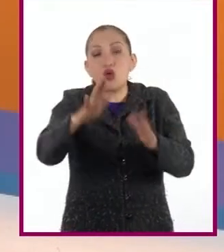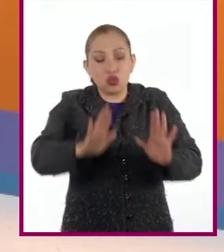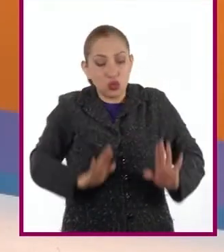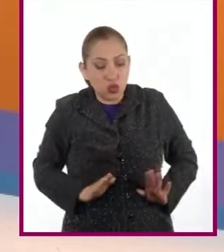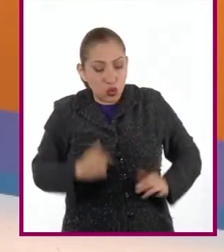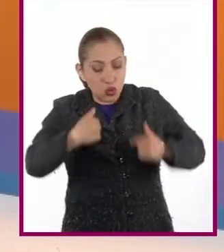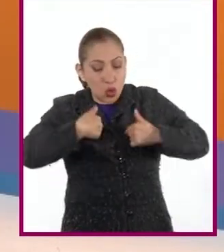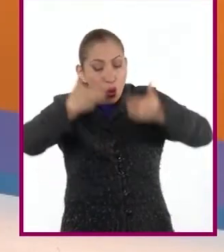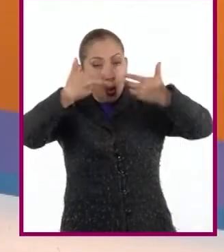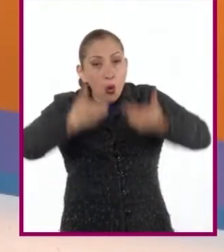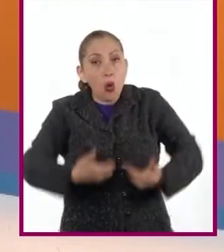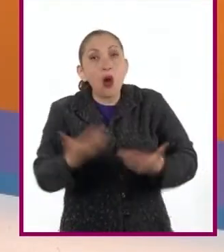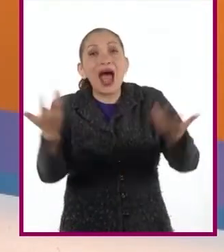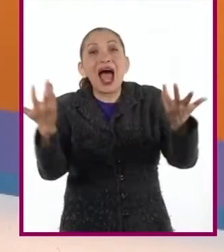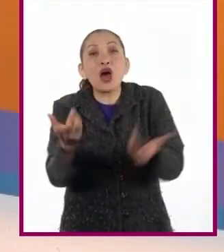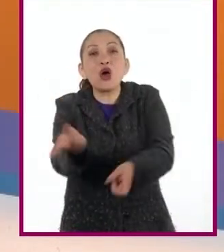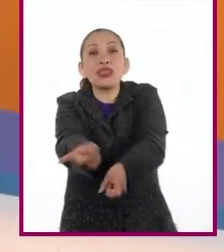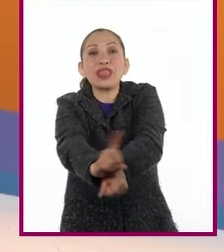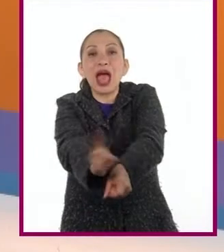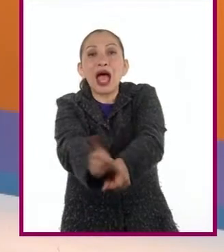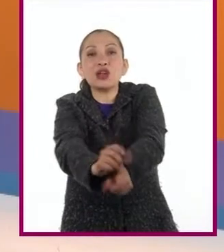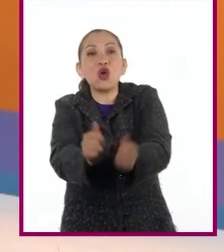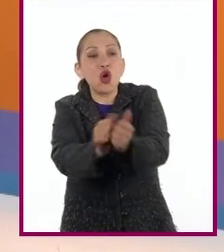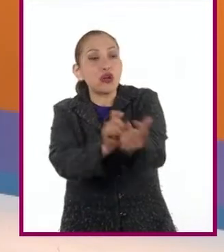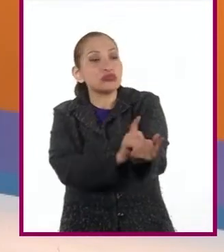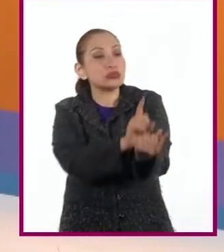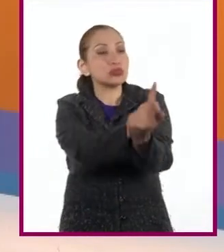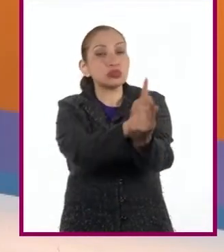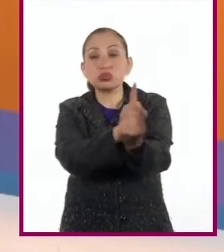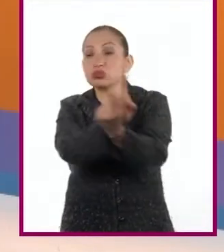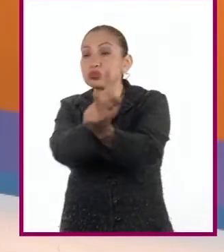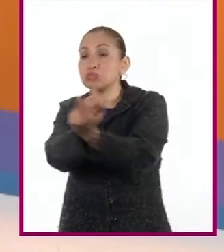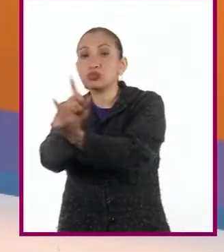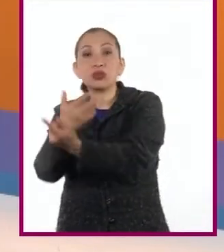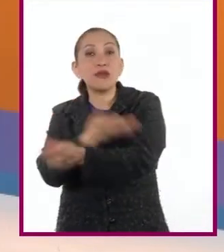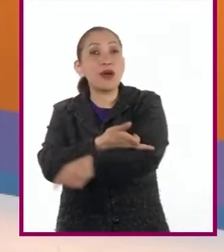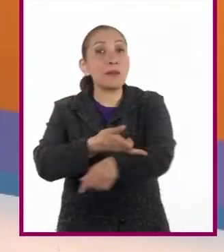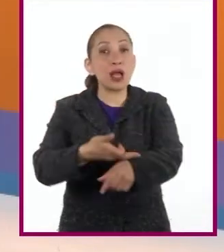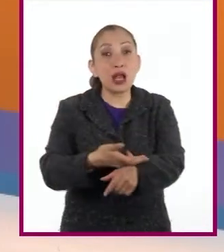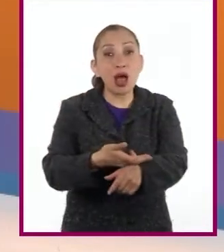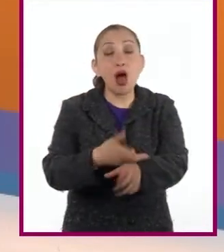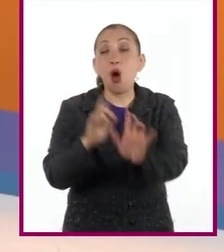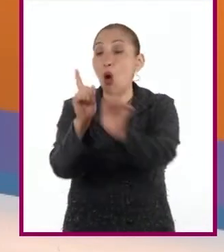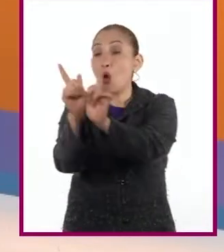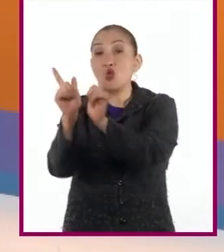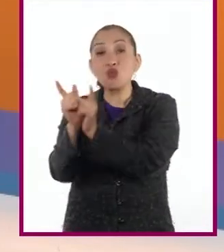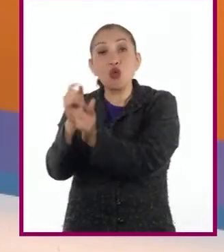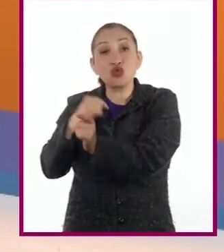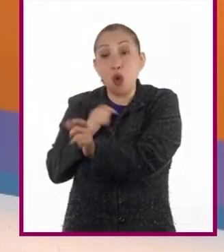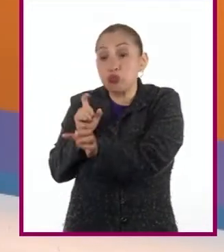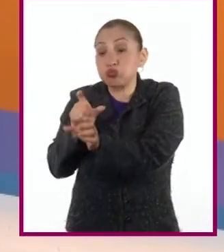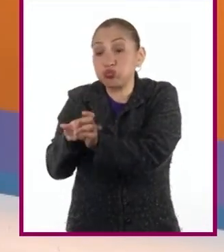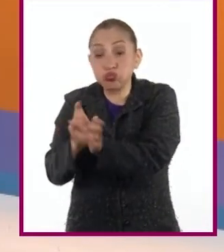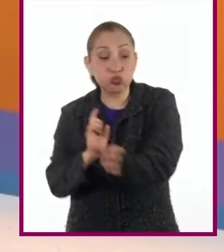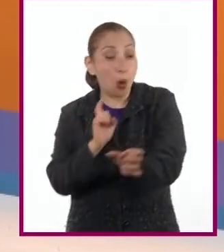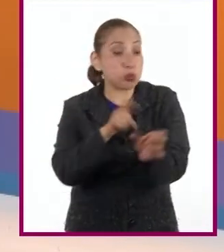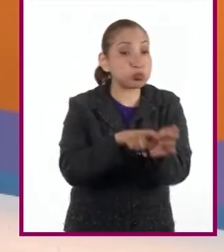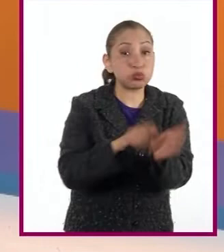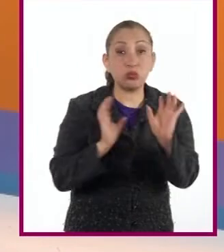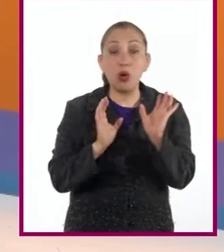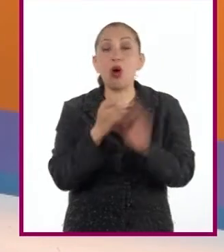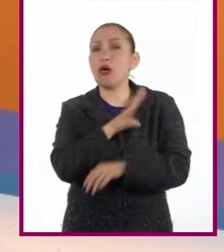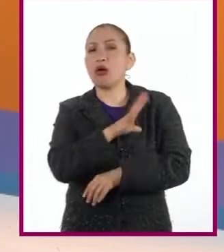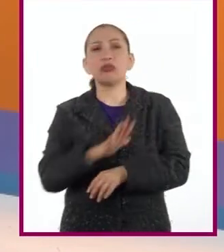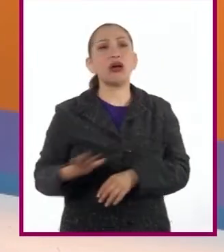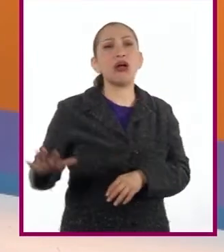acciones que cotidianamente entablamos con quienes integran nuestra familia, los grupos a los que pertenecemos y, en